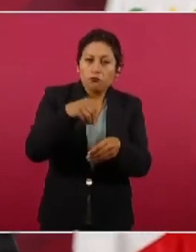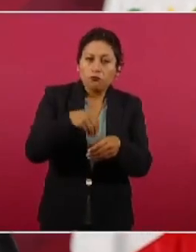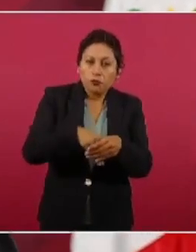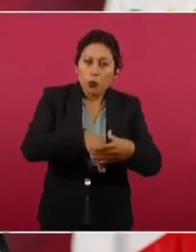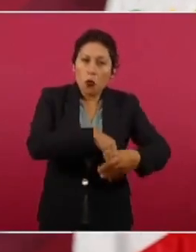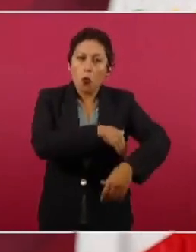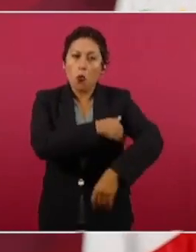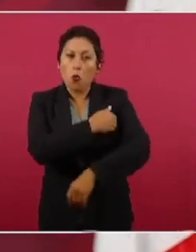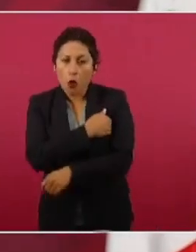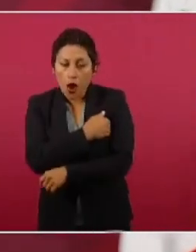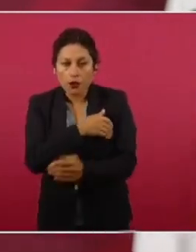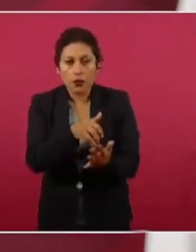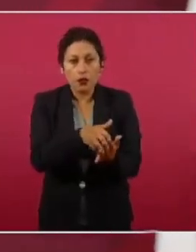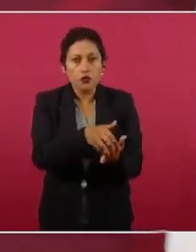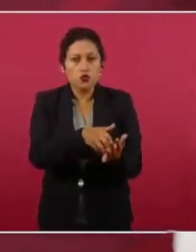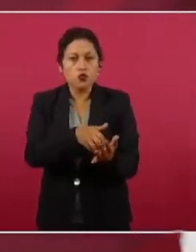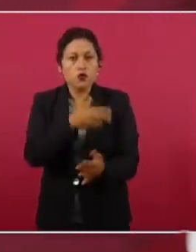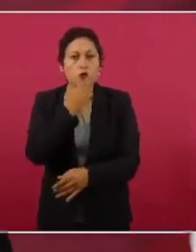seguir